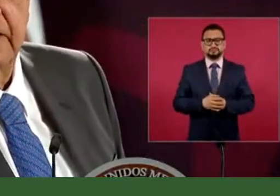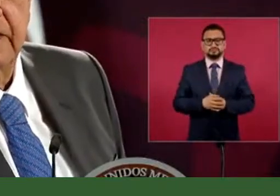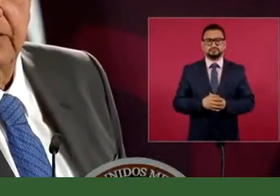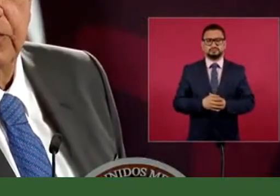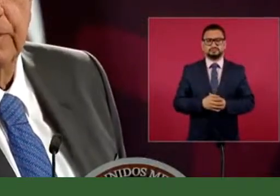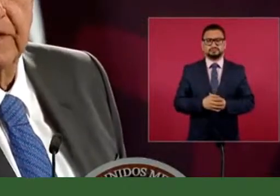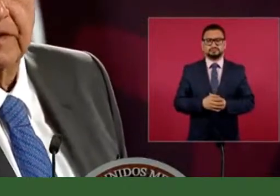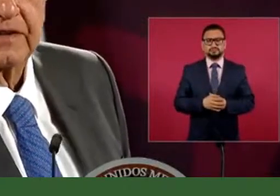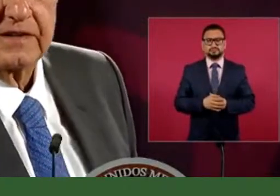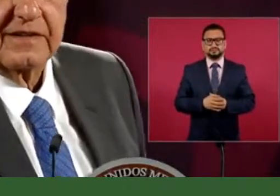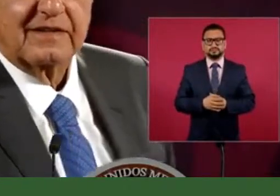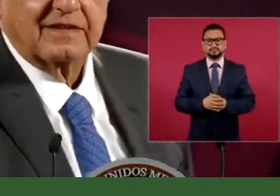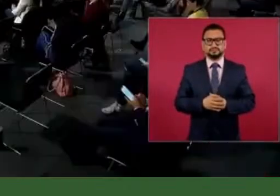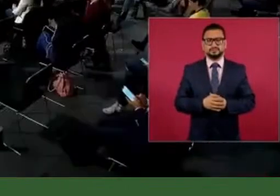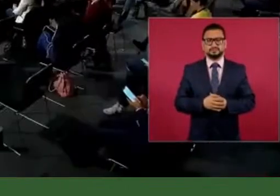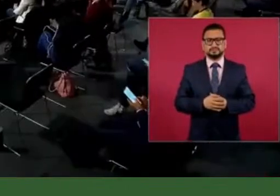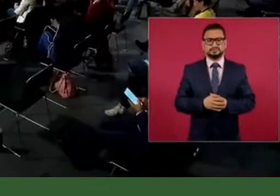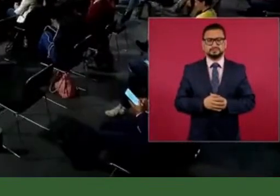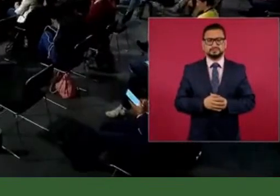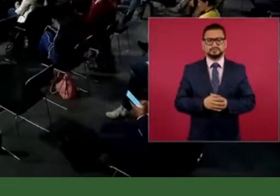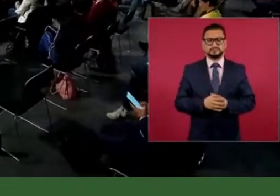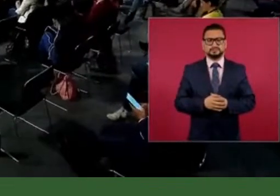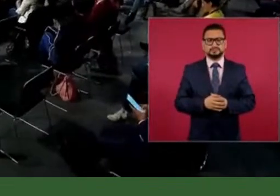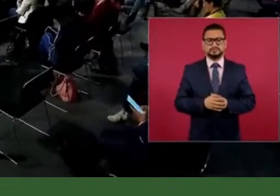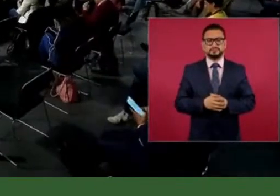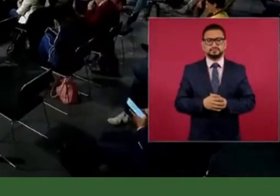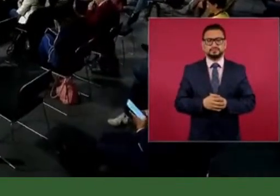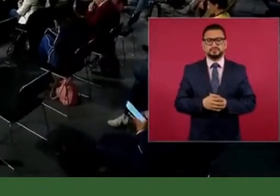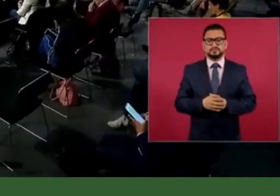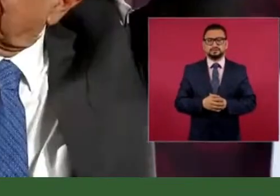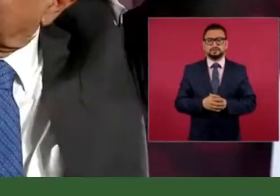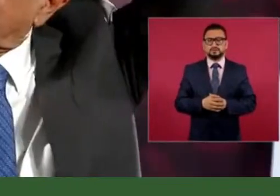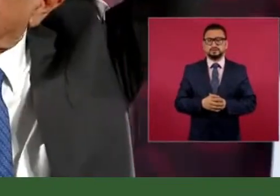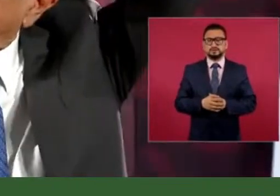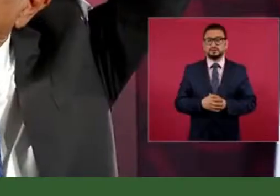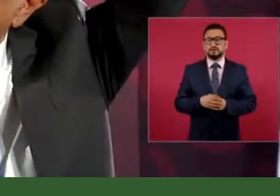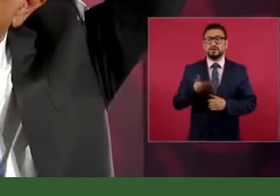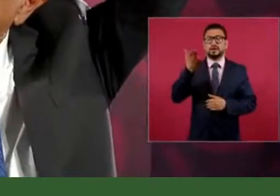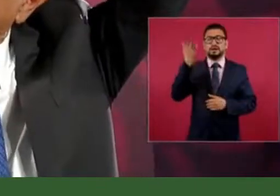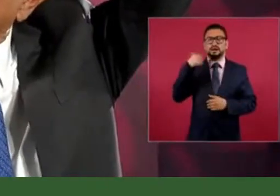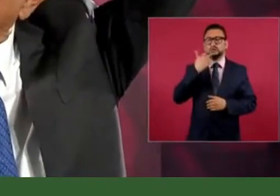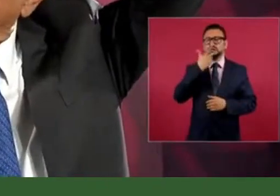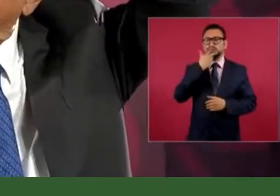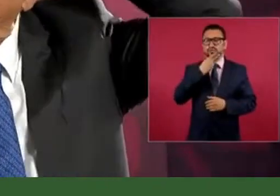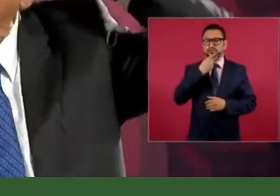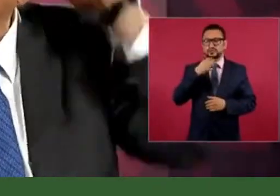el romper el bipartidismo que quería Salinas,